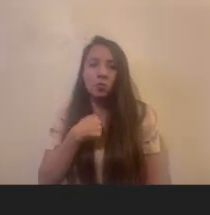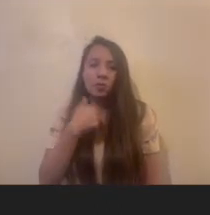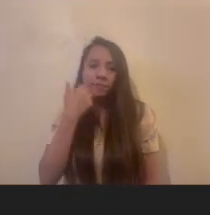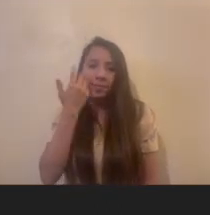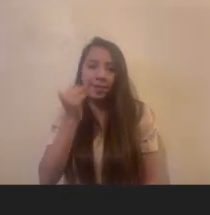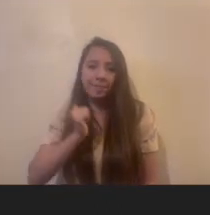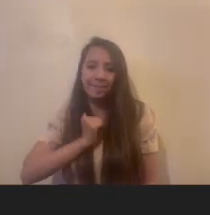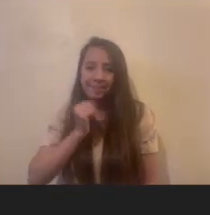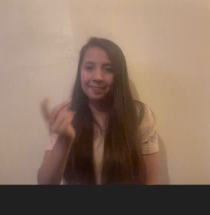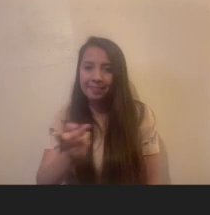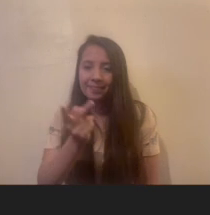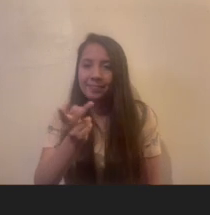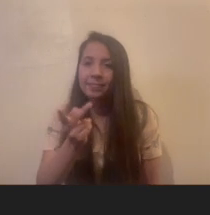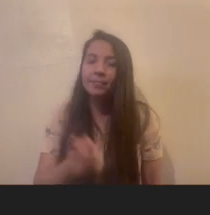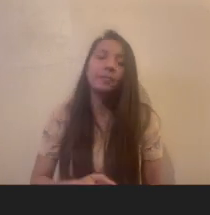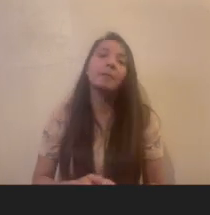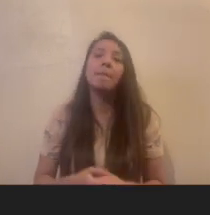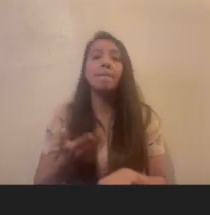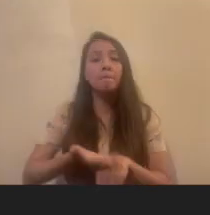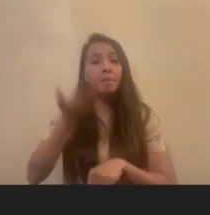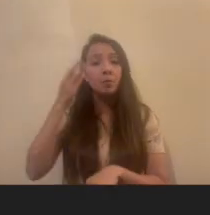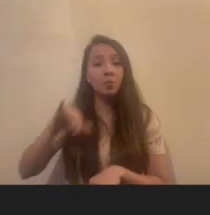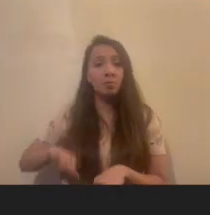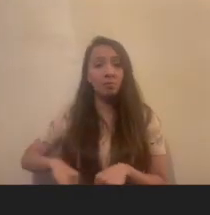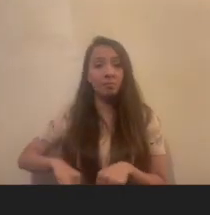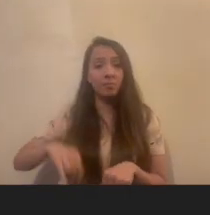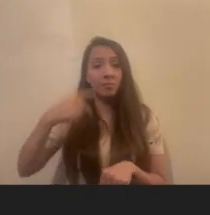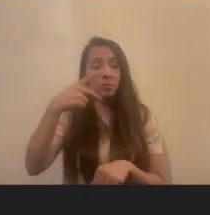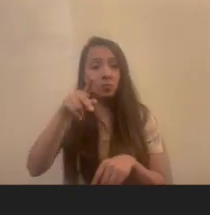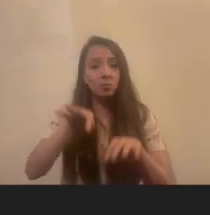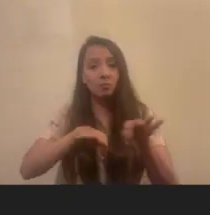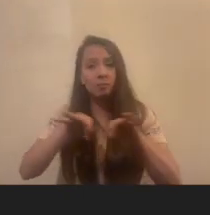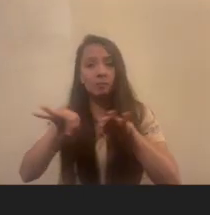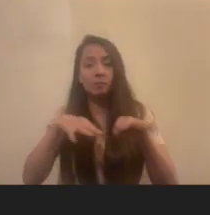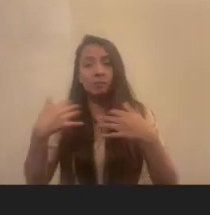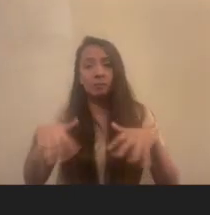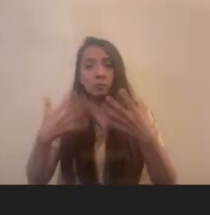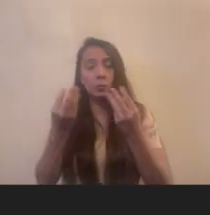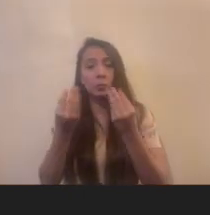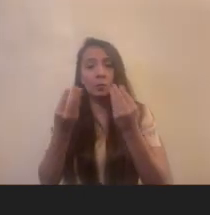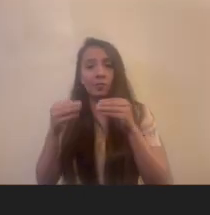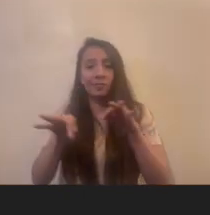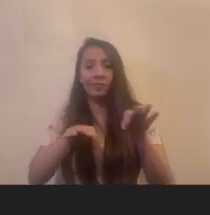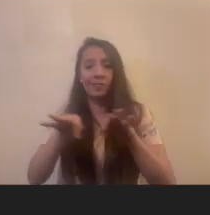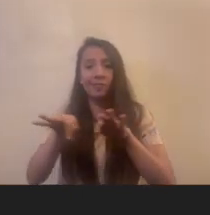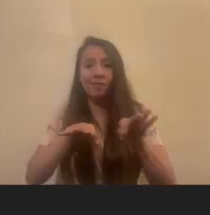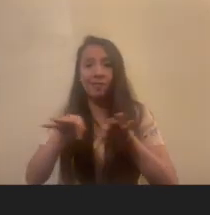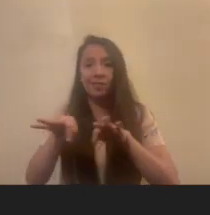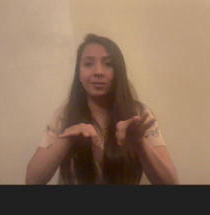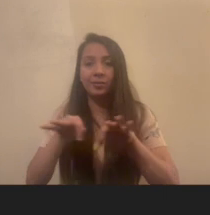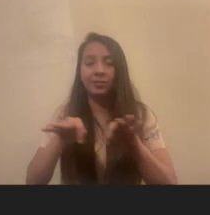quisiera hacer algunas de ellas. Muy interesante su trabajo, mucho trabajo, ¿no?